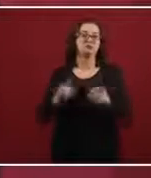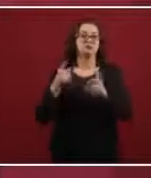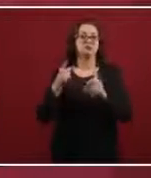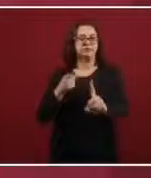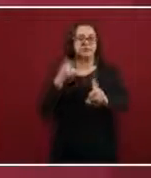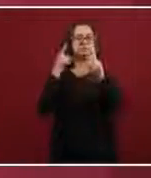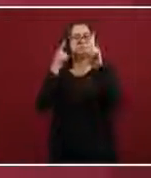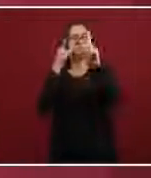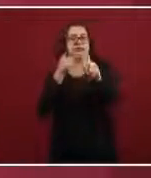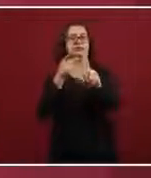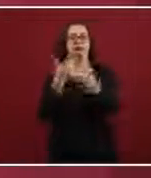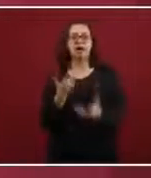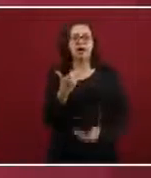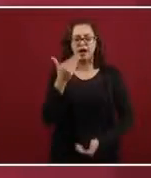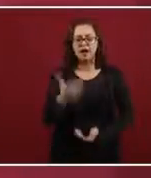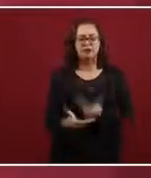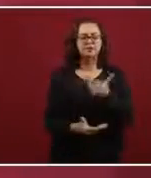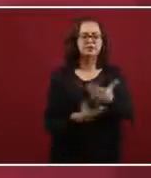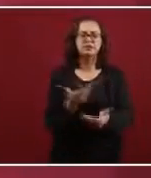en que hemos avanzado